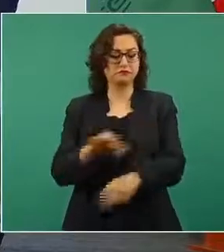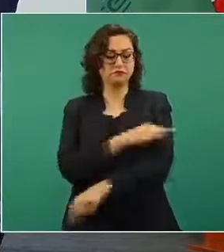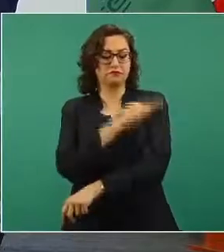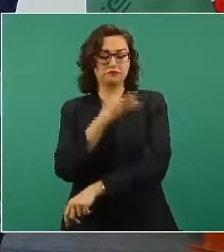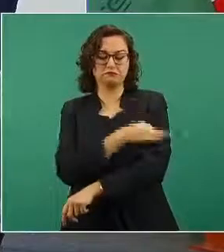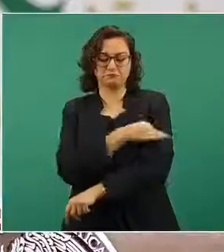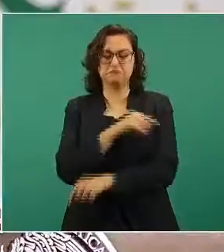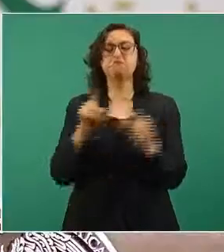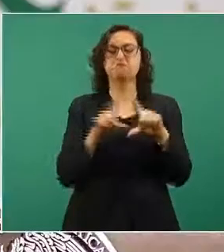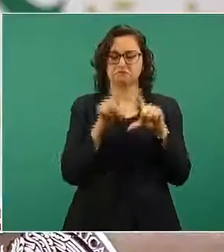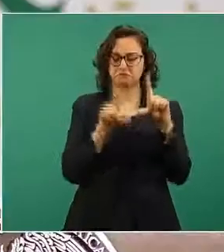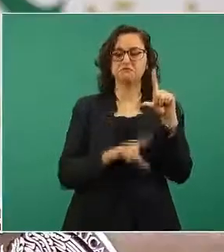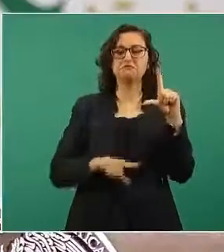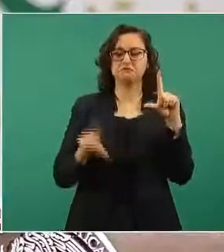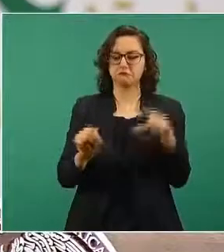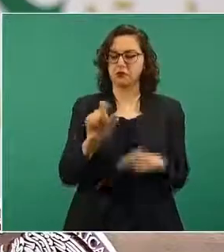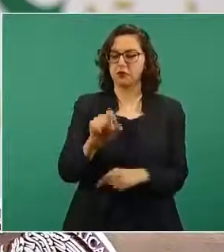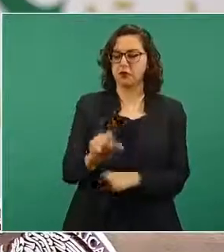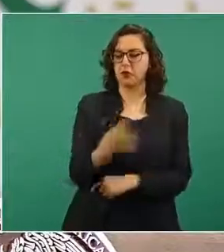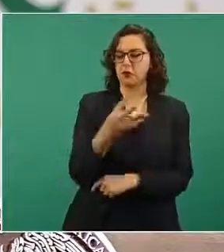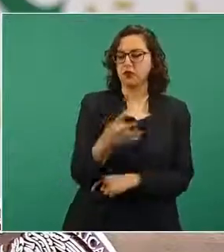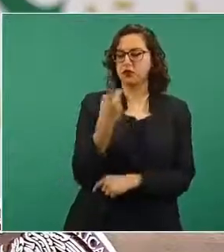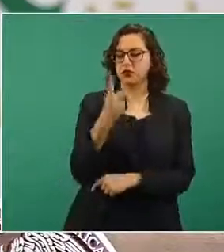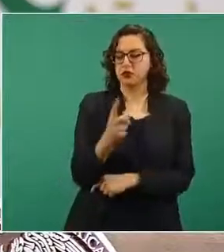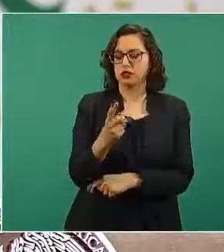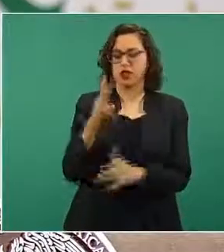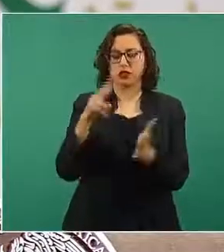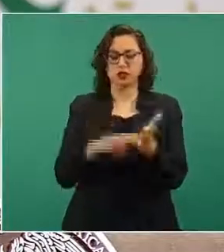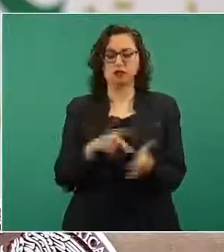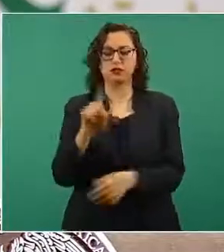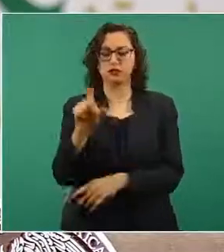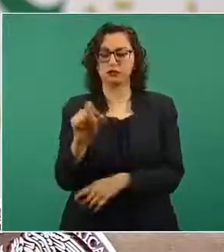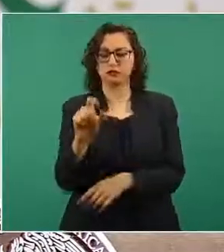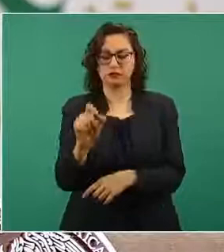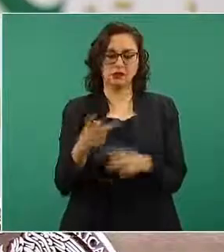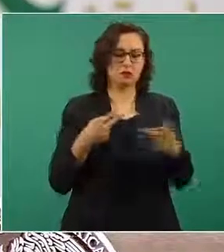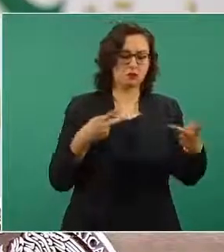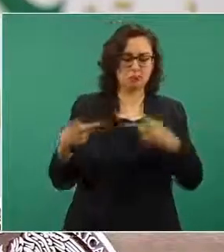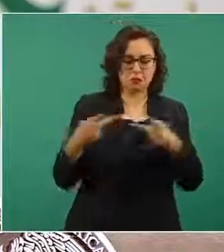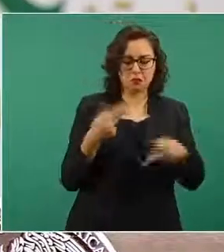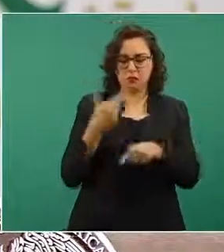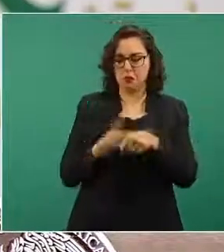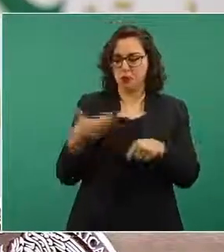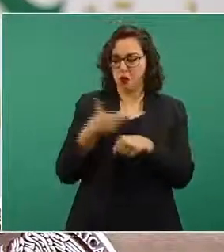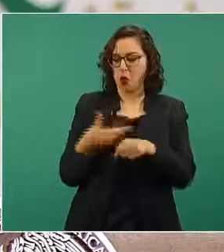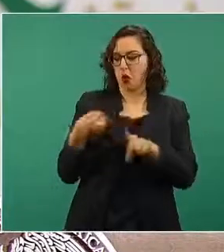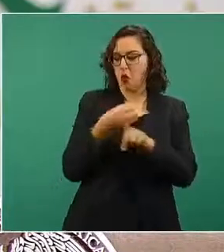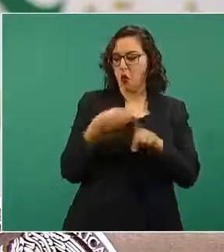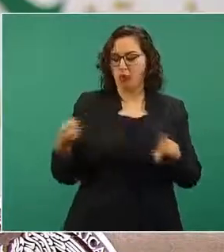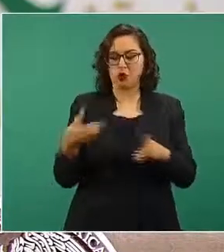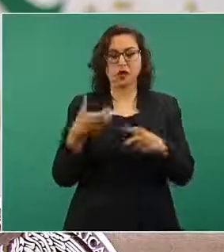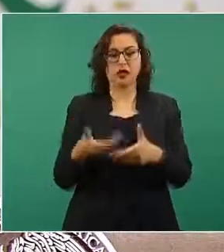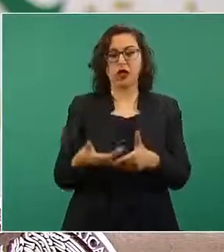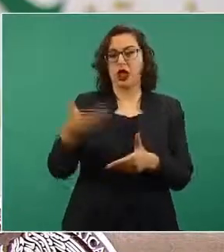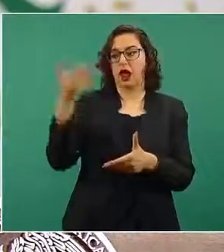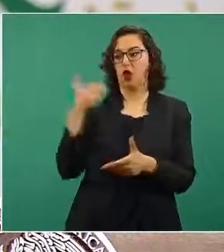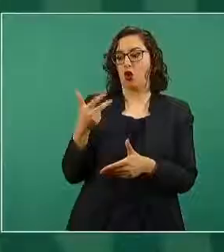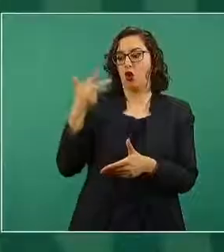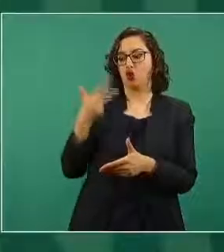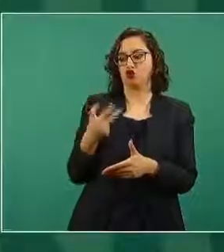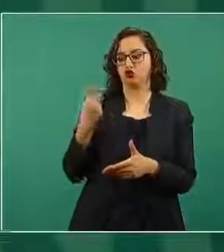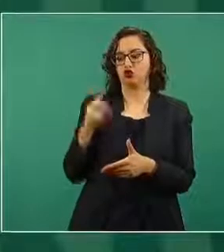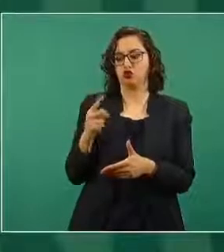de diciembre de 2020, de acuerdo a un plan muy estructurado que presentamos en este mismo foro el 8 de